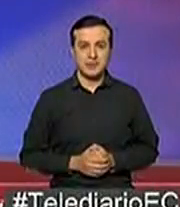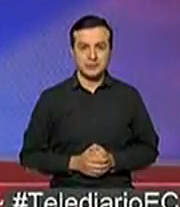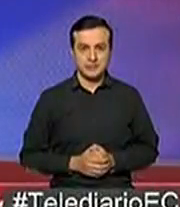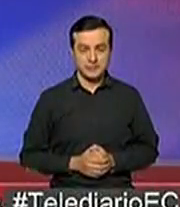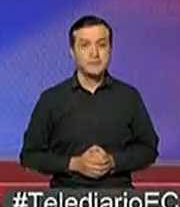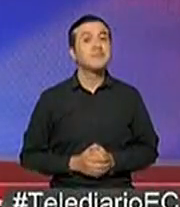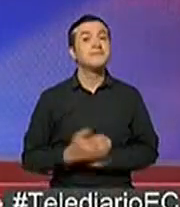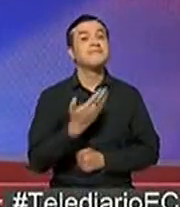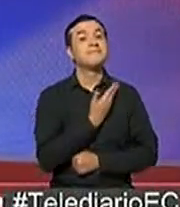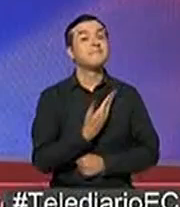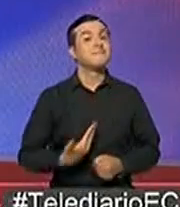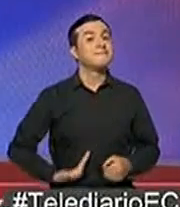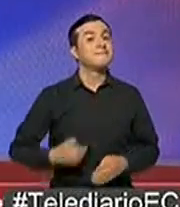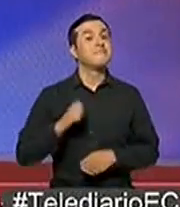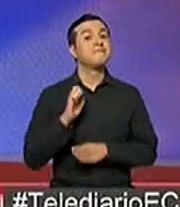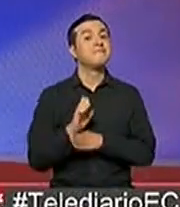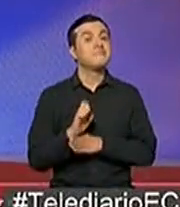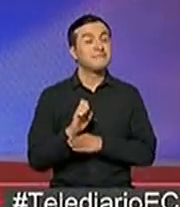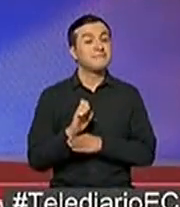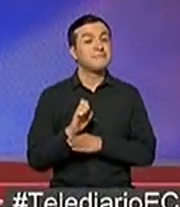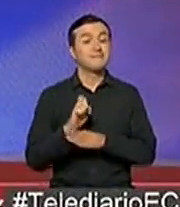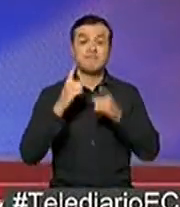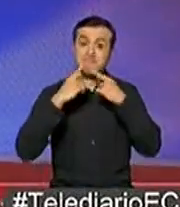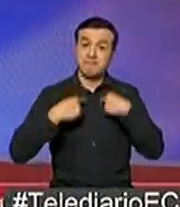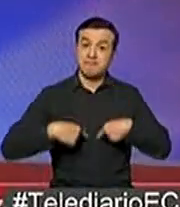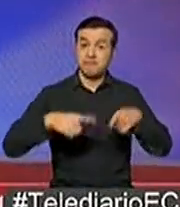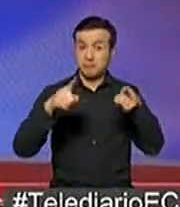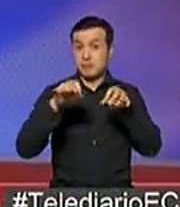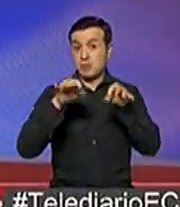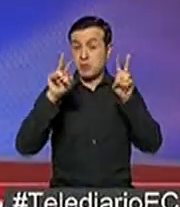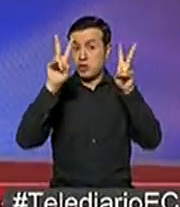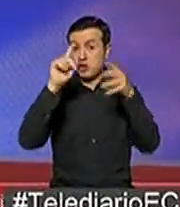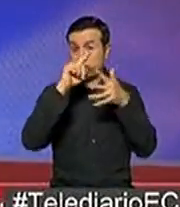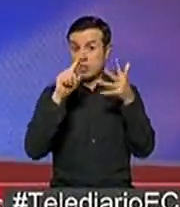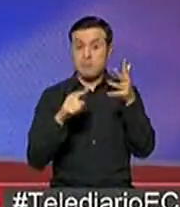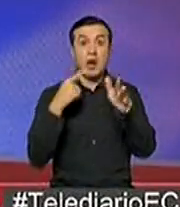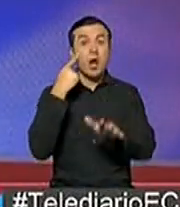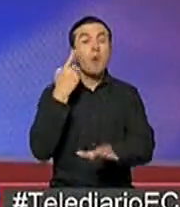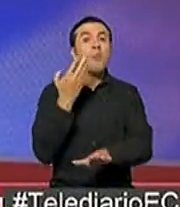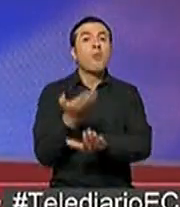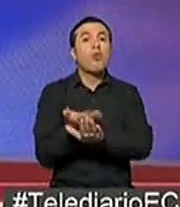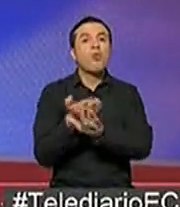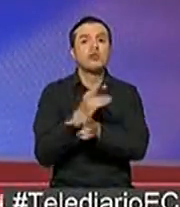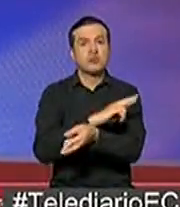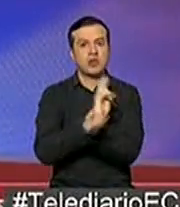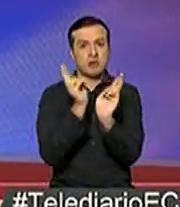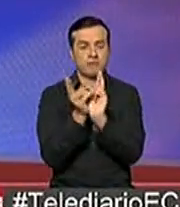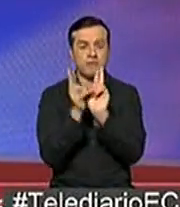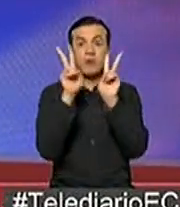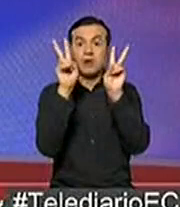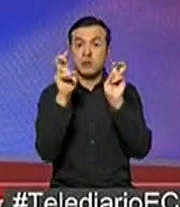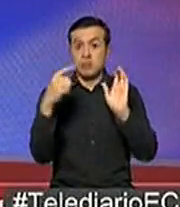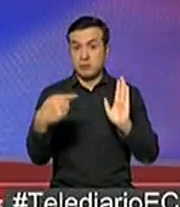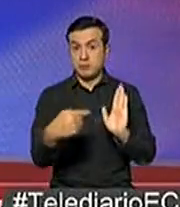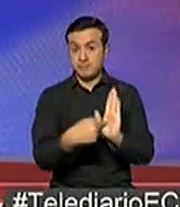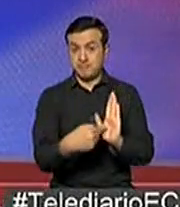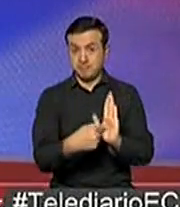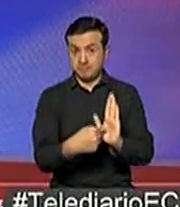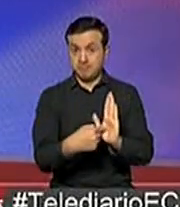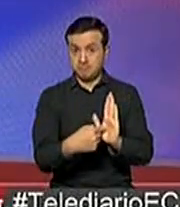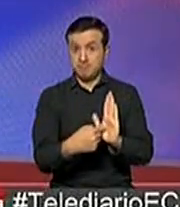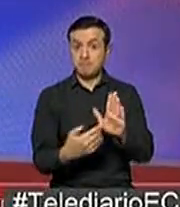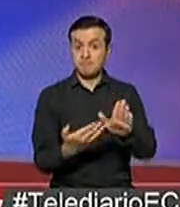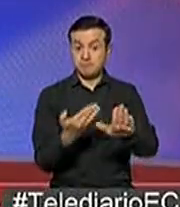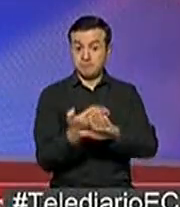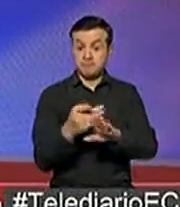y el presidente de la república a través de cadena nacional explicó el contenido de la propuesta de reforma en el ámbito tributario que se